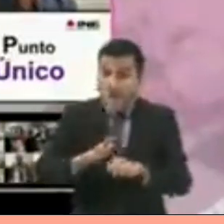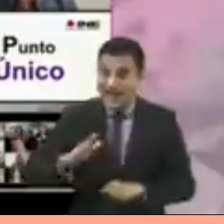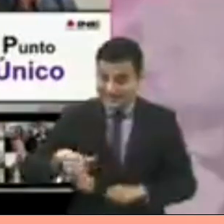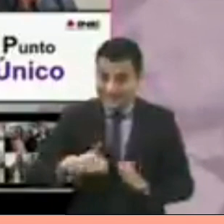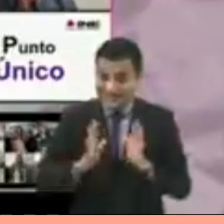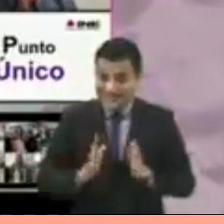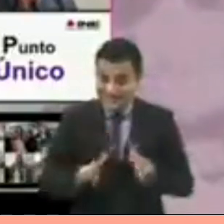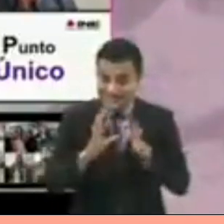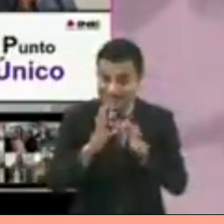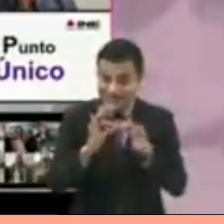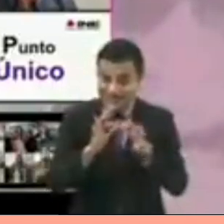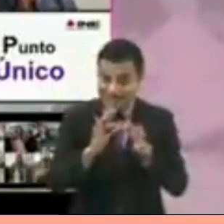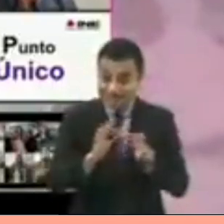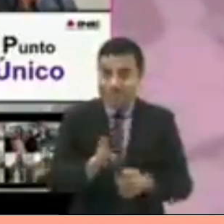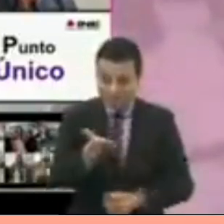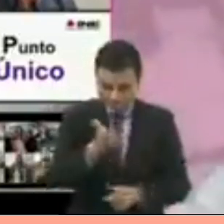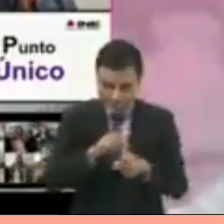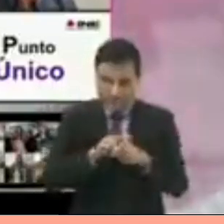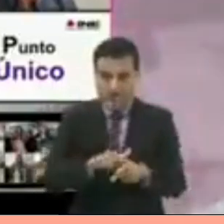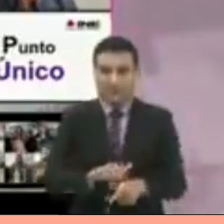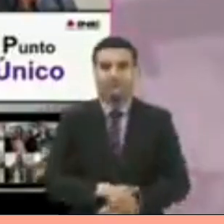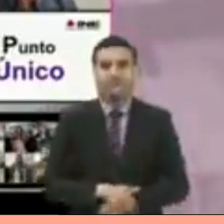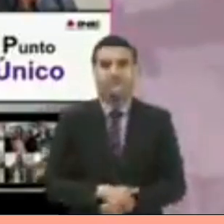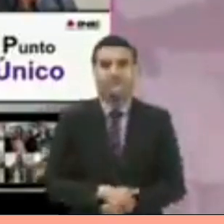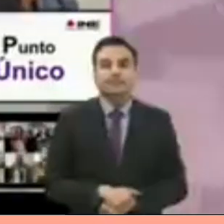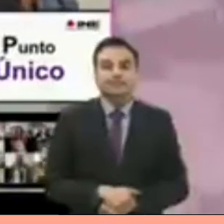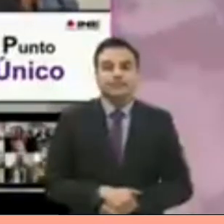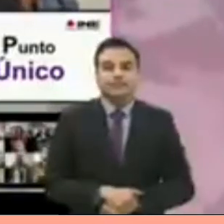acabo de formularle. Continúe, por favor.